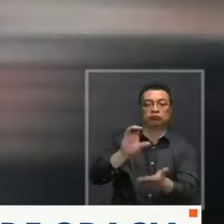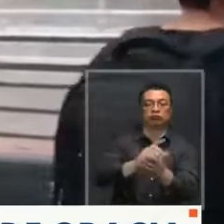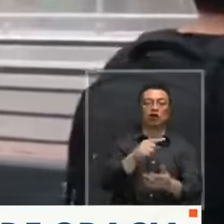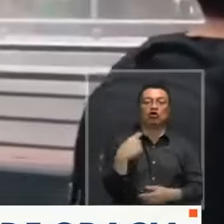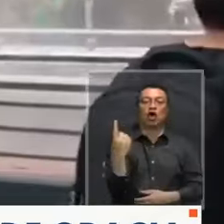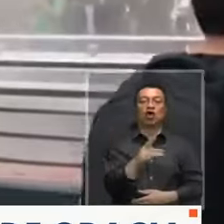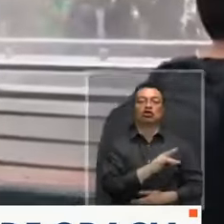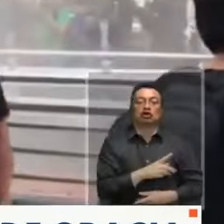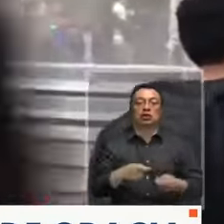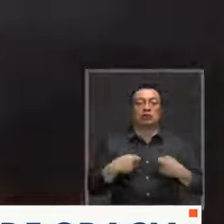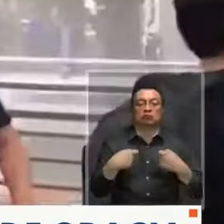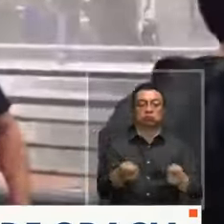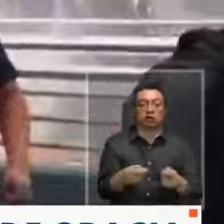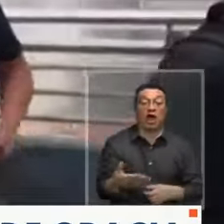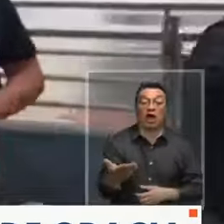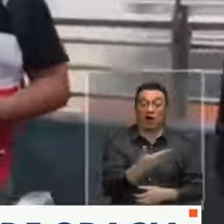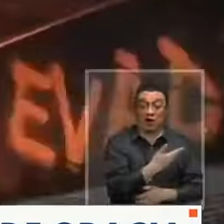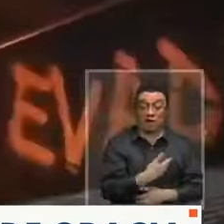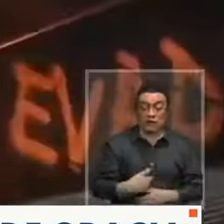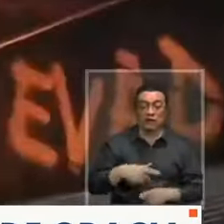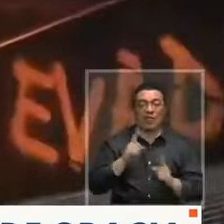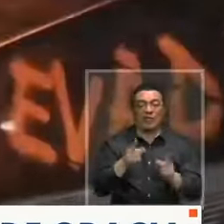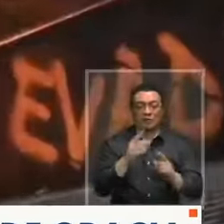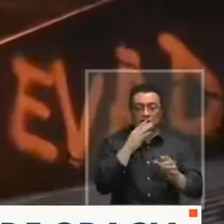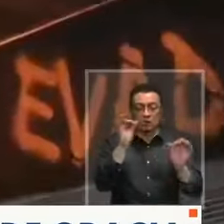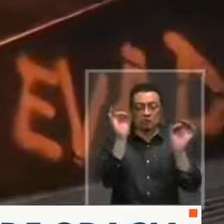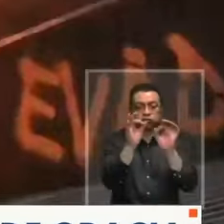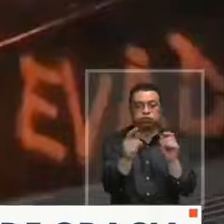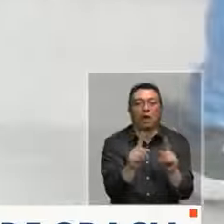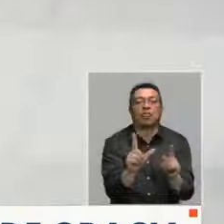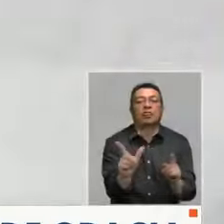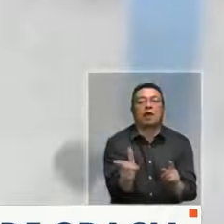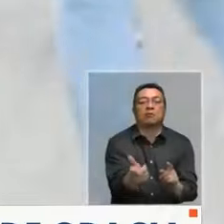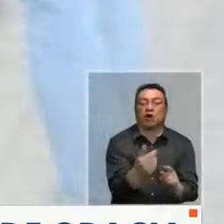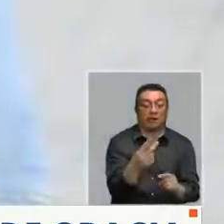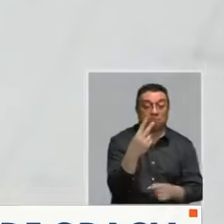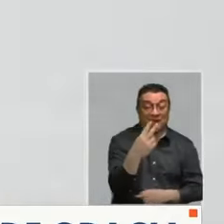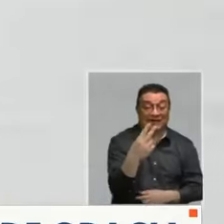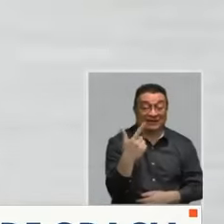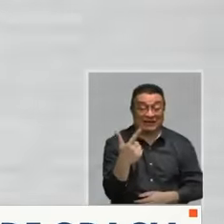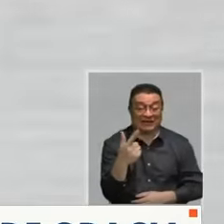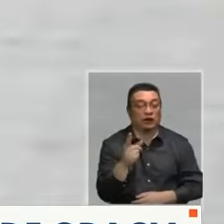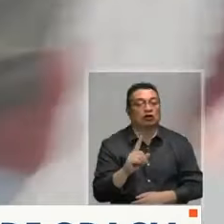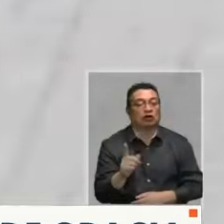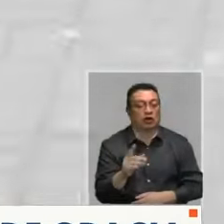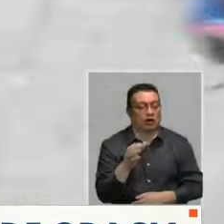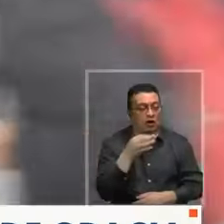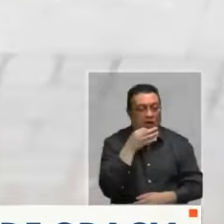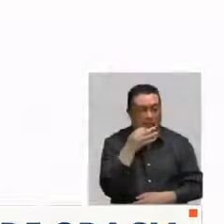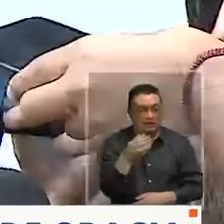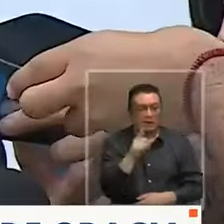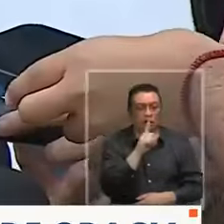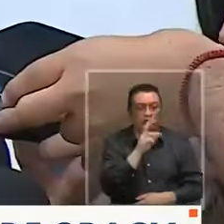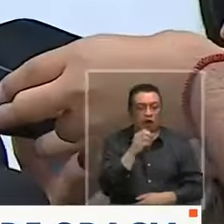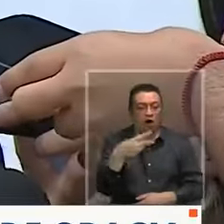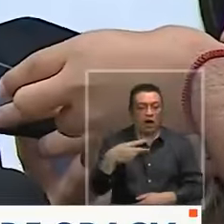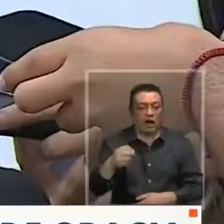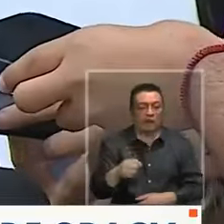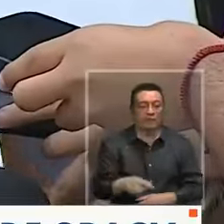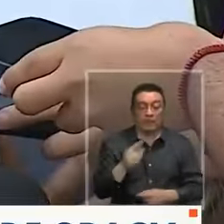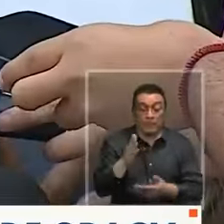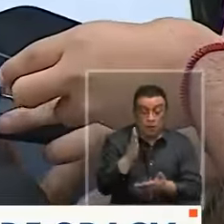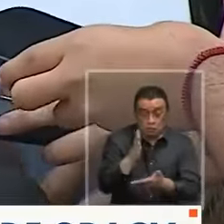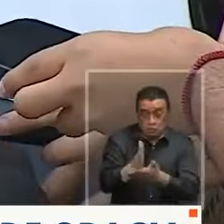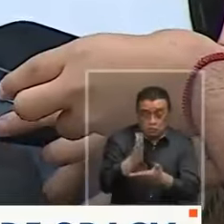chilenos el gobierno debió salir a explicar la demora Aunque ya no son 27 casos como informó la ministr Toa la rigurosidad